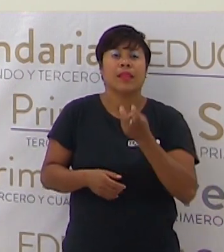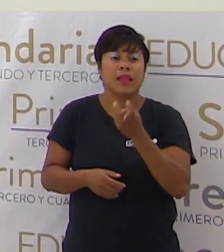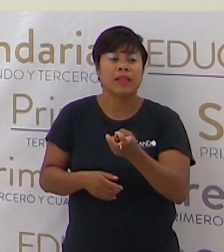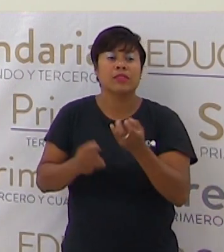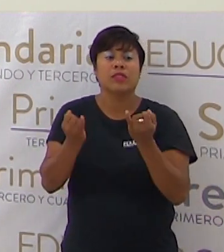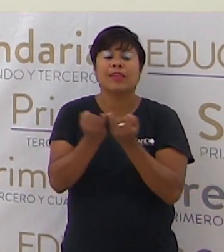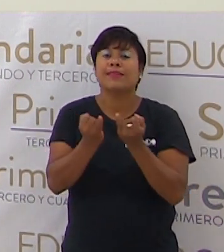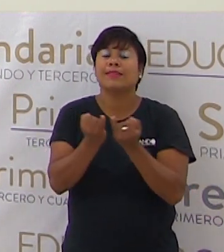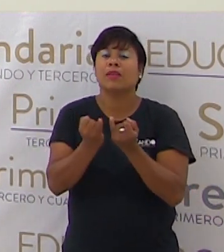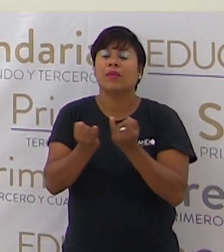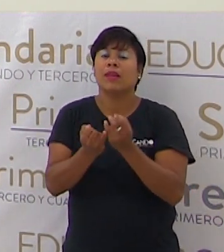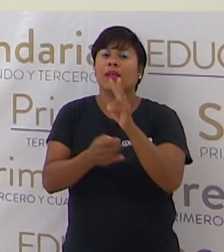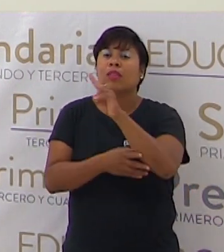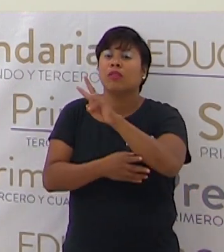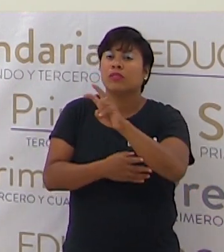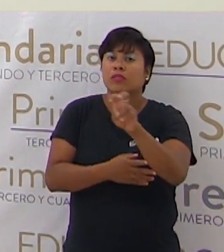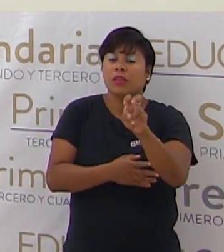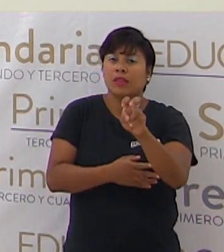equivale a